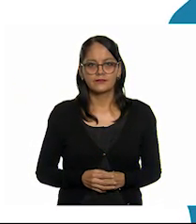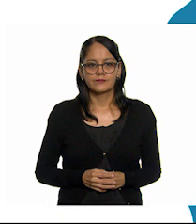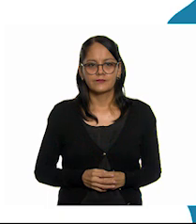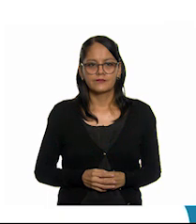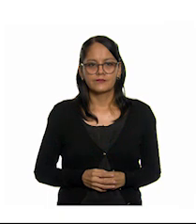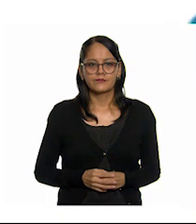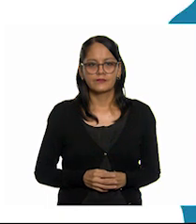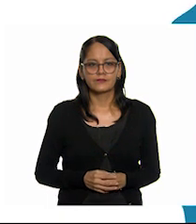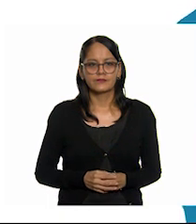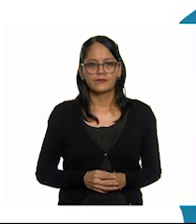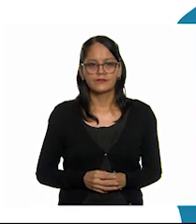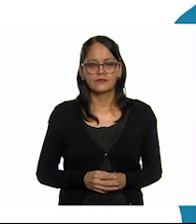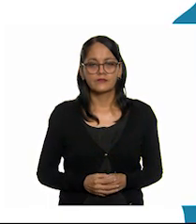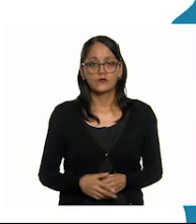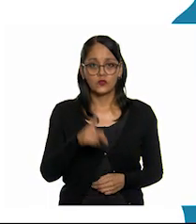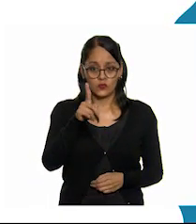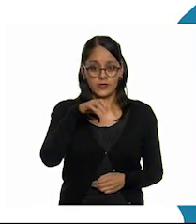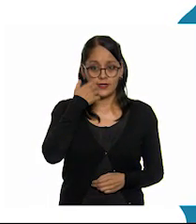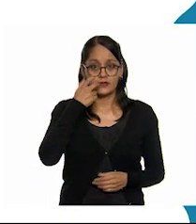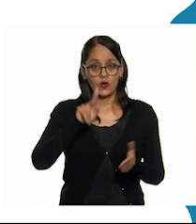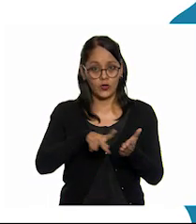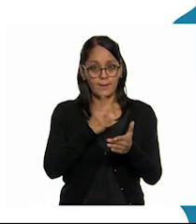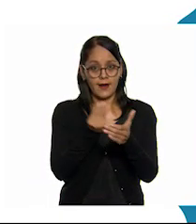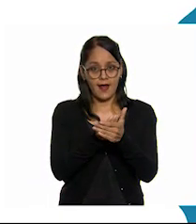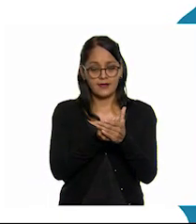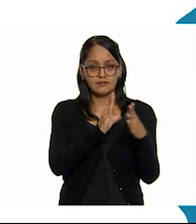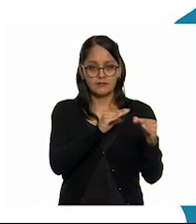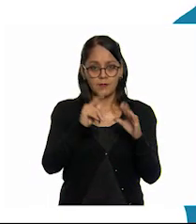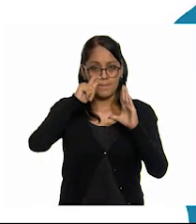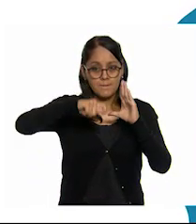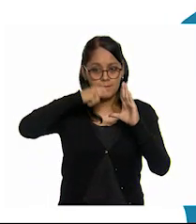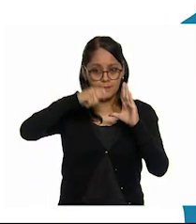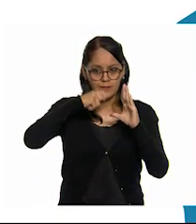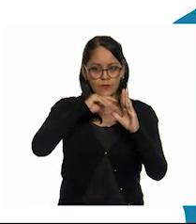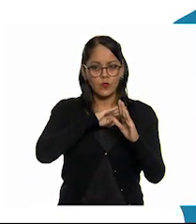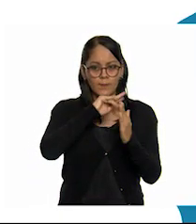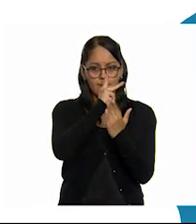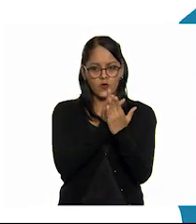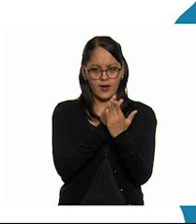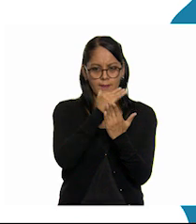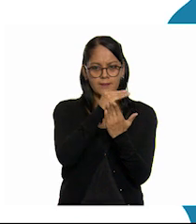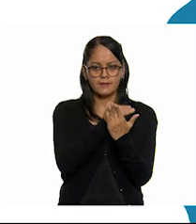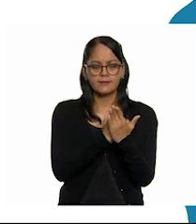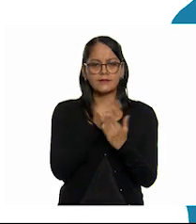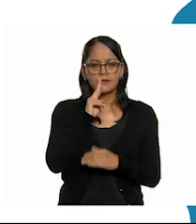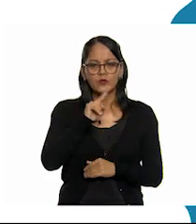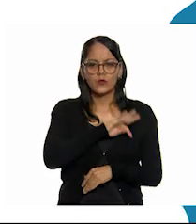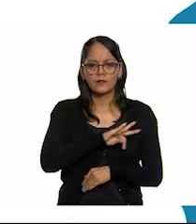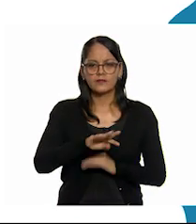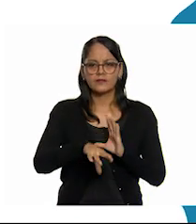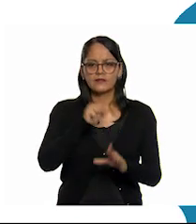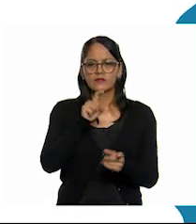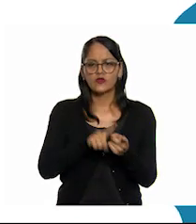conalitech.sep.gov.mx. Si quieres volver a ver los programas de Aprende en Casa, los puedes encontrar en la siguiente liga: